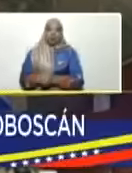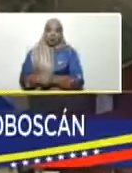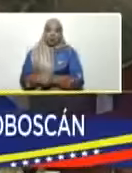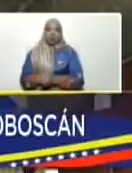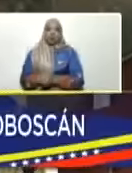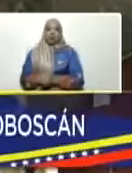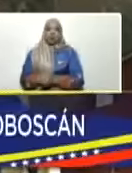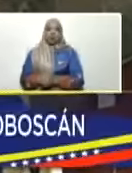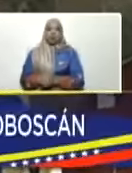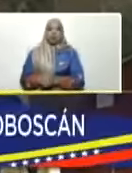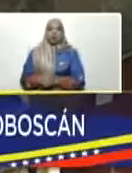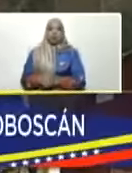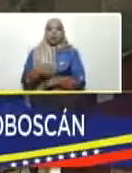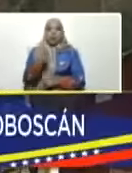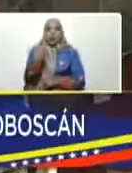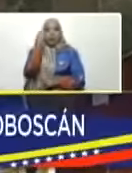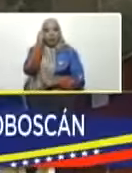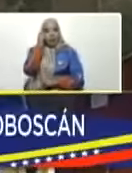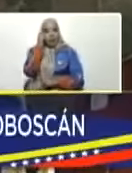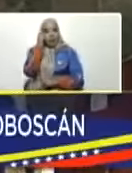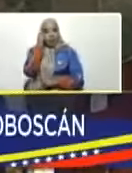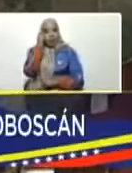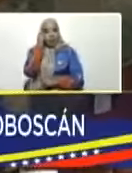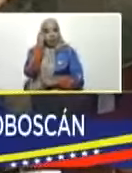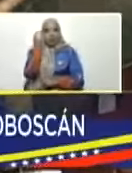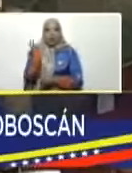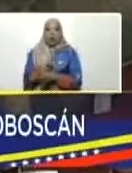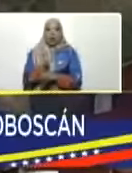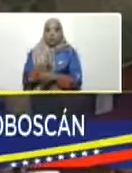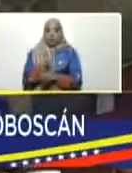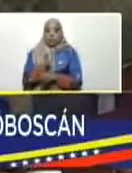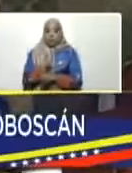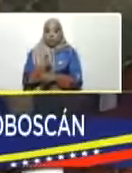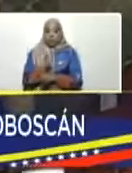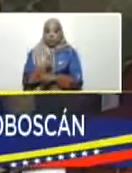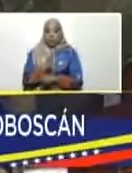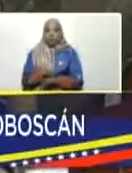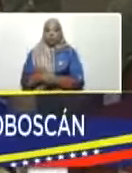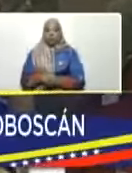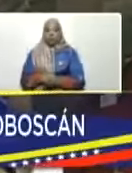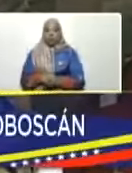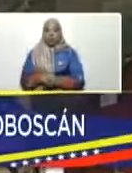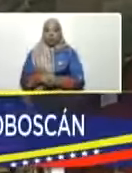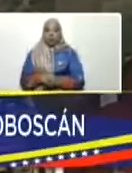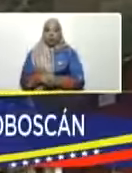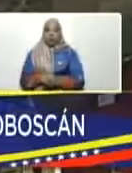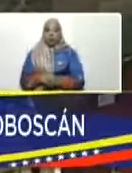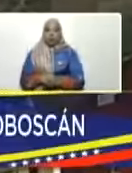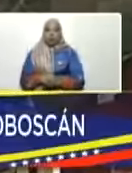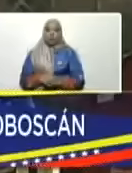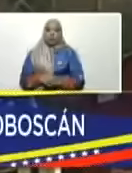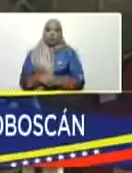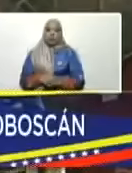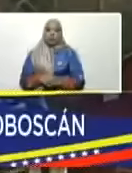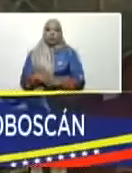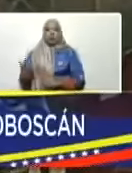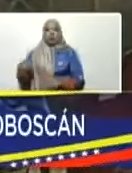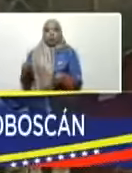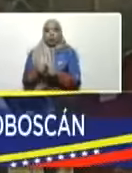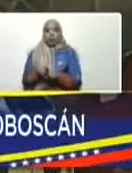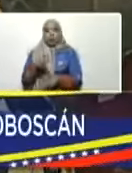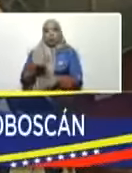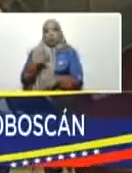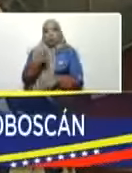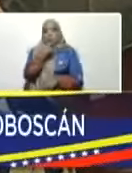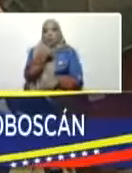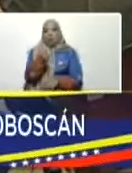United States, en 3 días, 3 days, travel, ¿qué dicen? ¿Ah? Un barquito sale